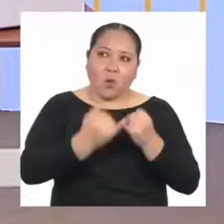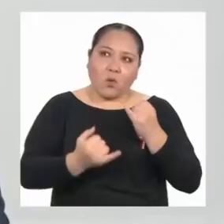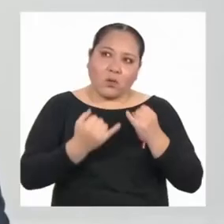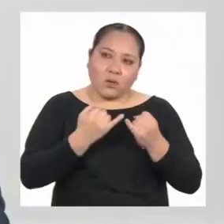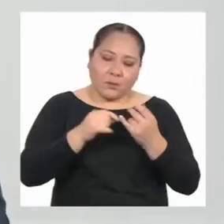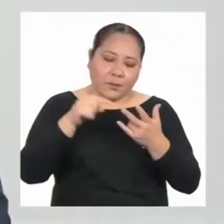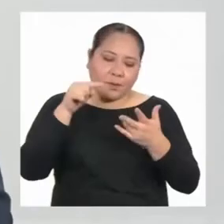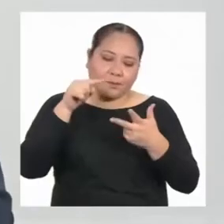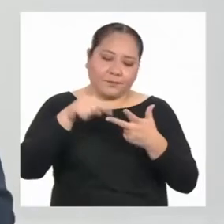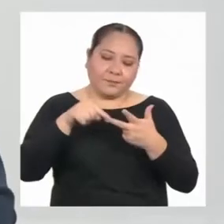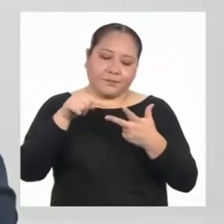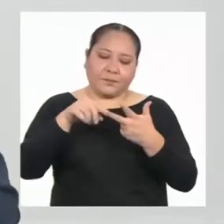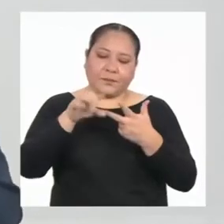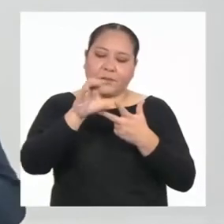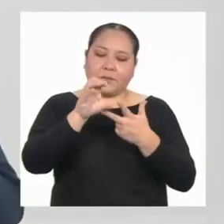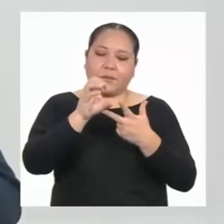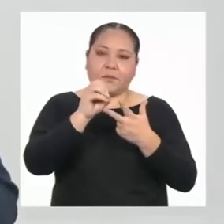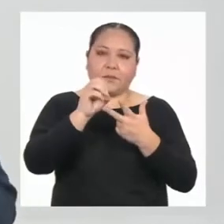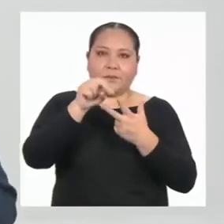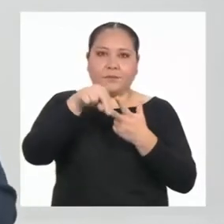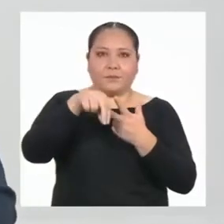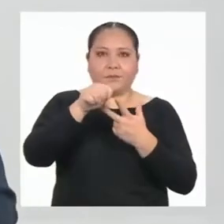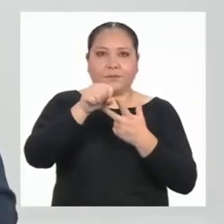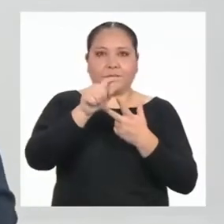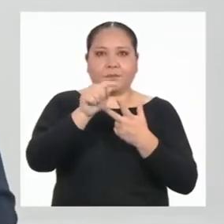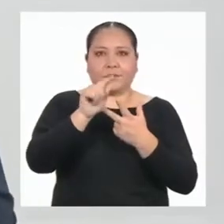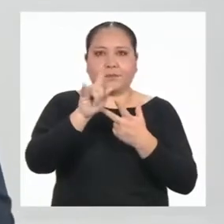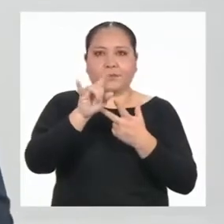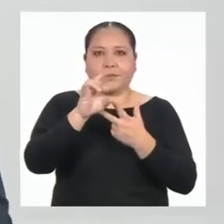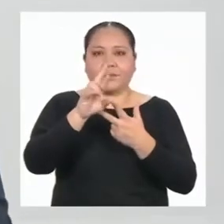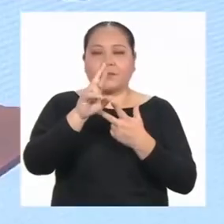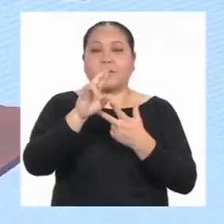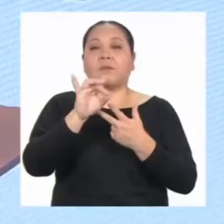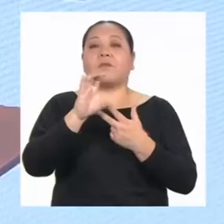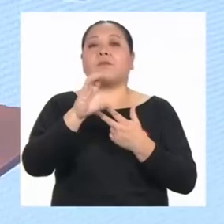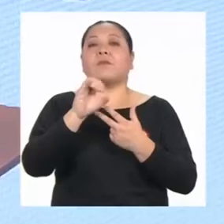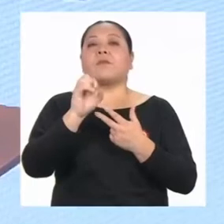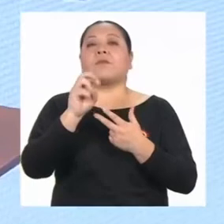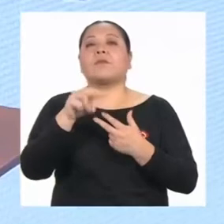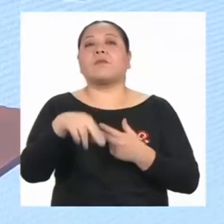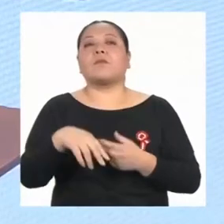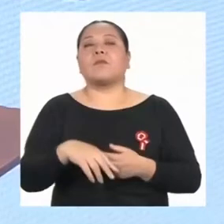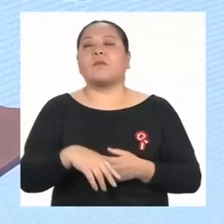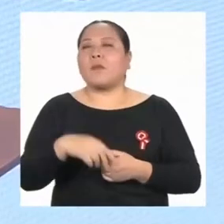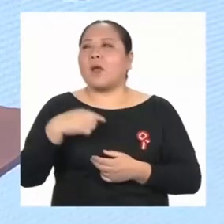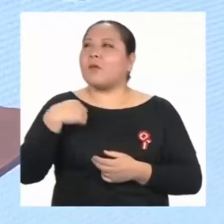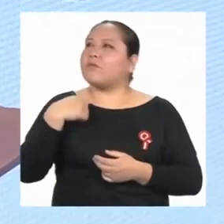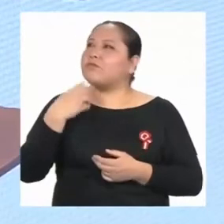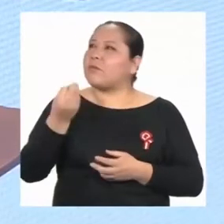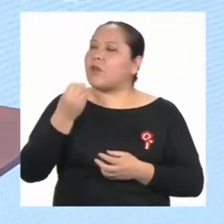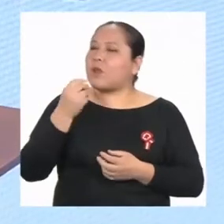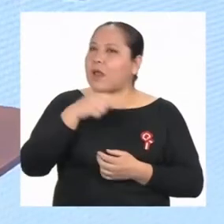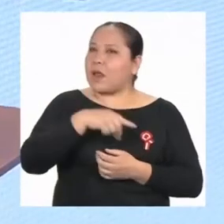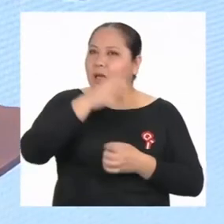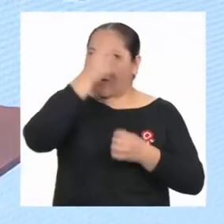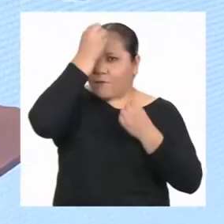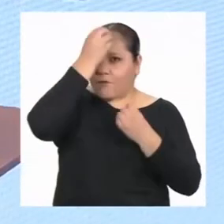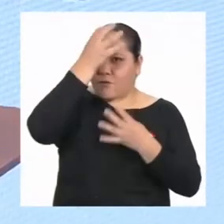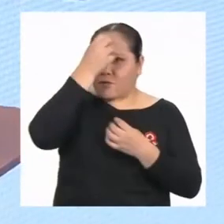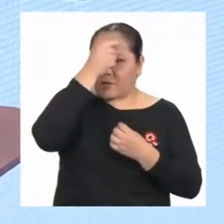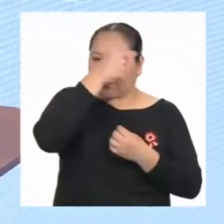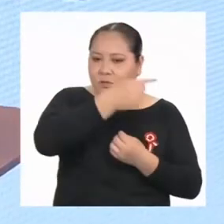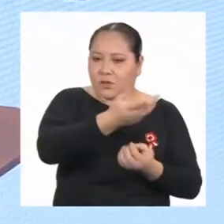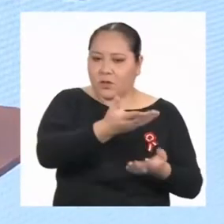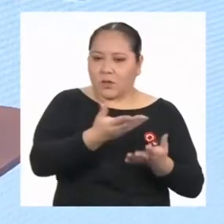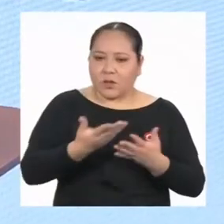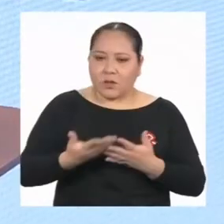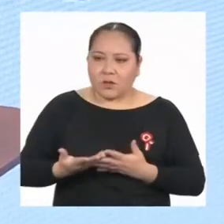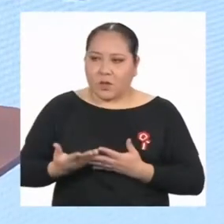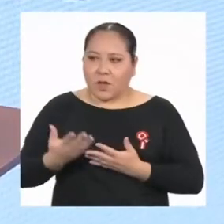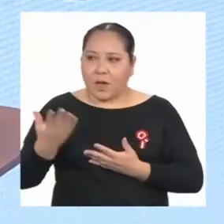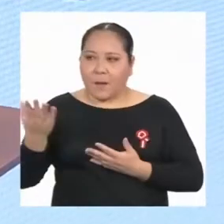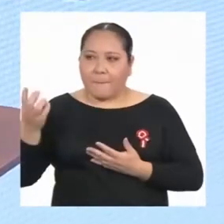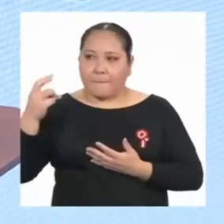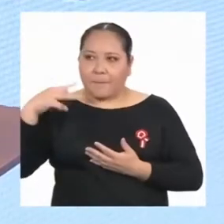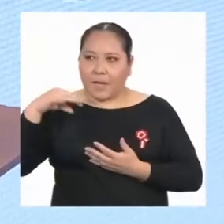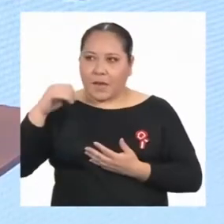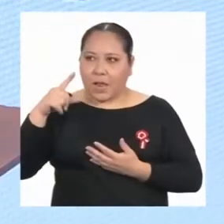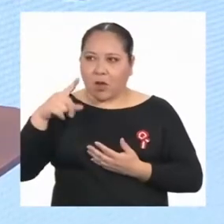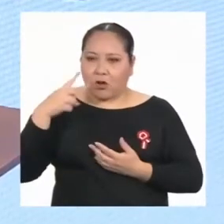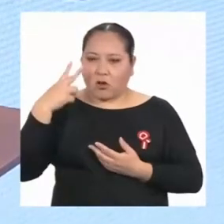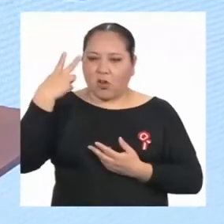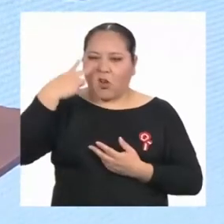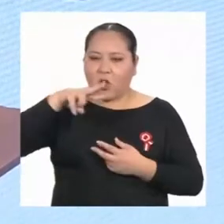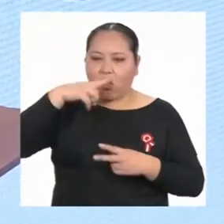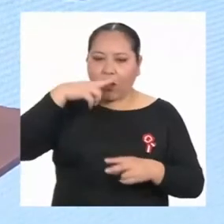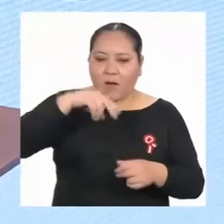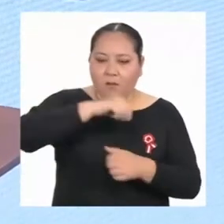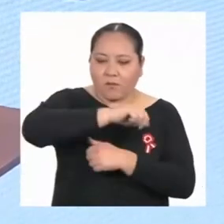construcción. A ver, explícanos por qué. Porque con la información que da Milagro sobre lo que ve todos los días en su ciudad